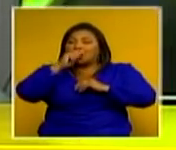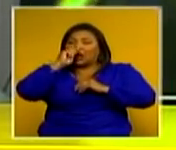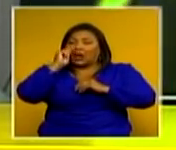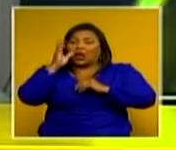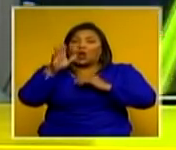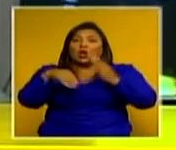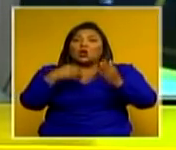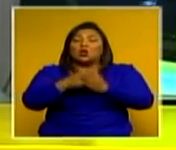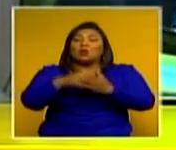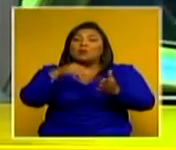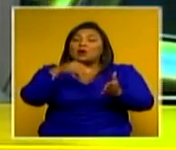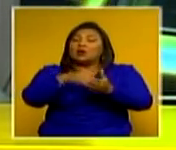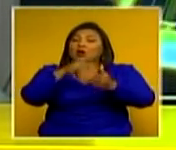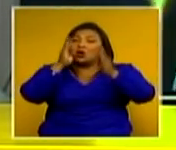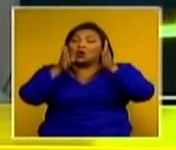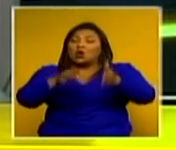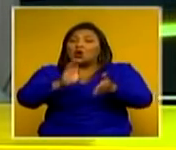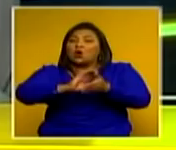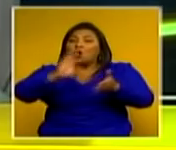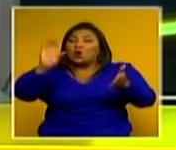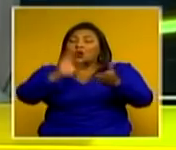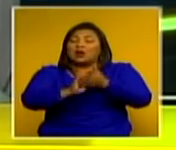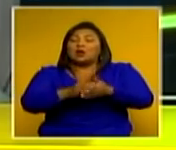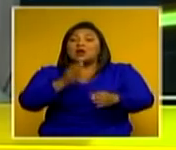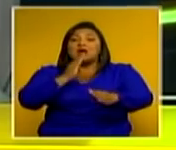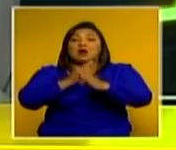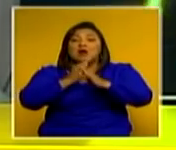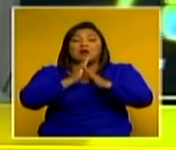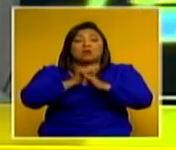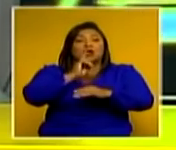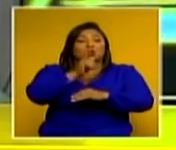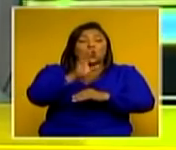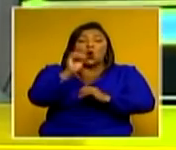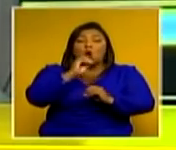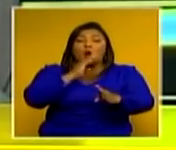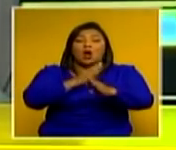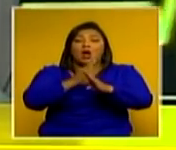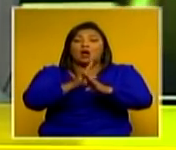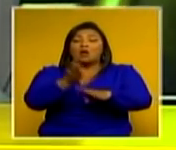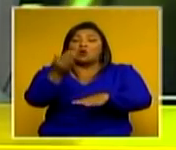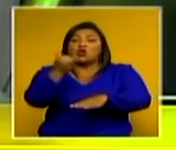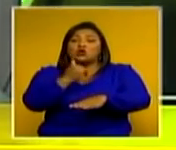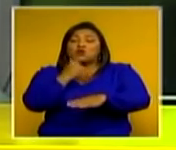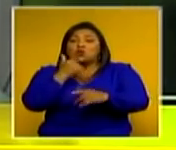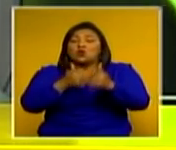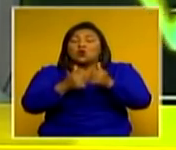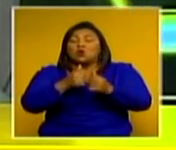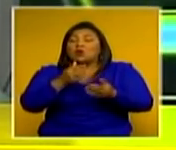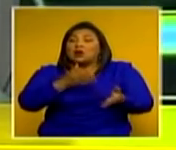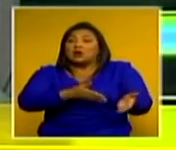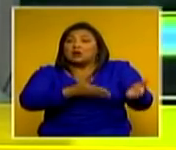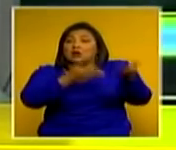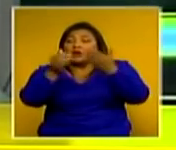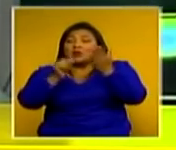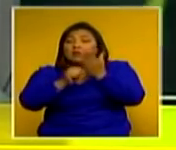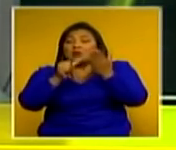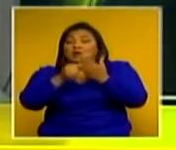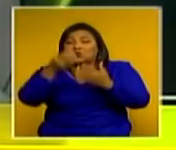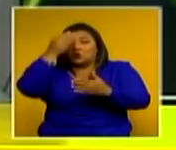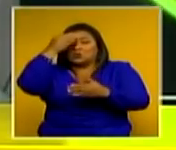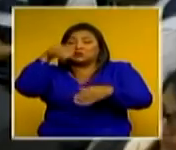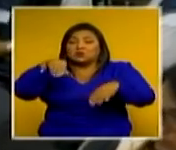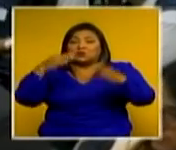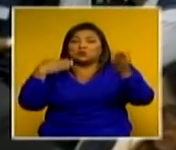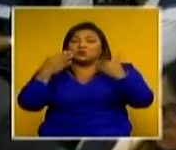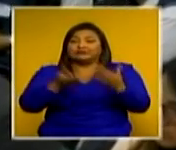estudiantes de colegio en el encuentro hablas tú hablo yo las propuestas fueron entregadas al ministro de educación en guayaquil